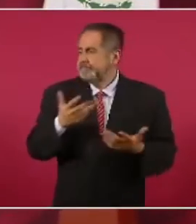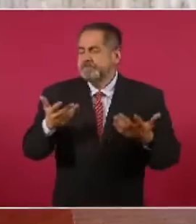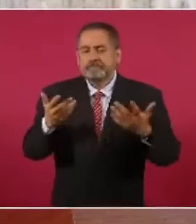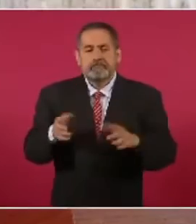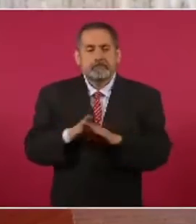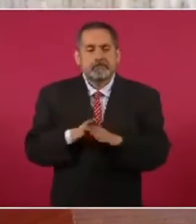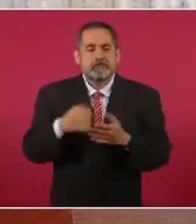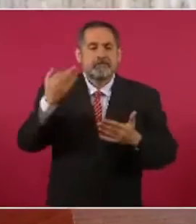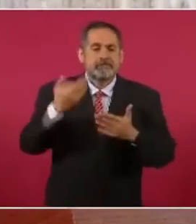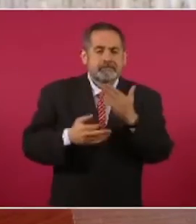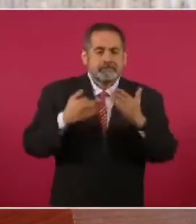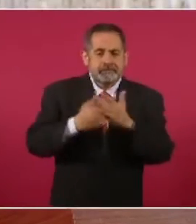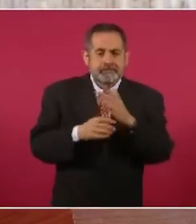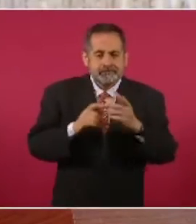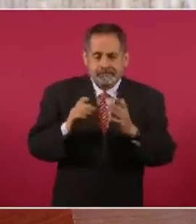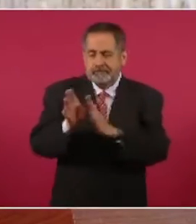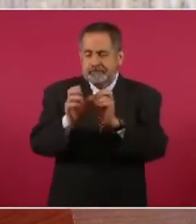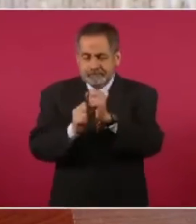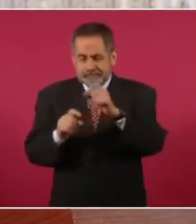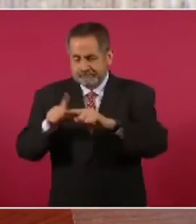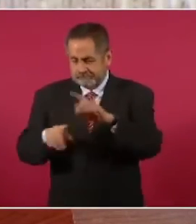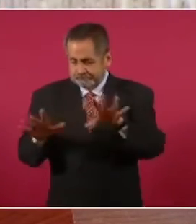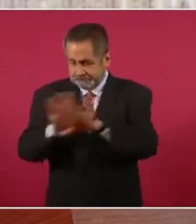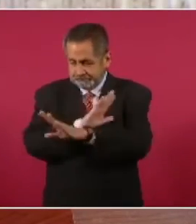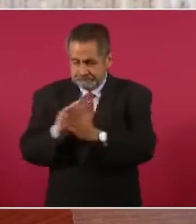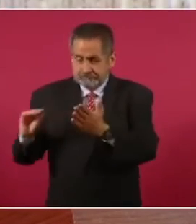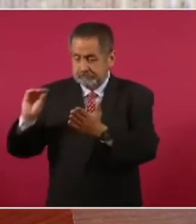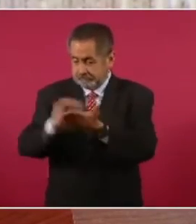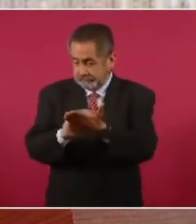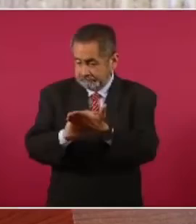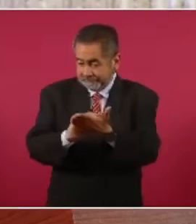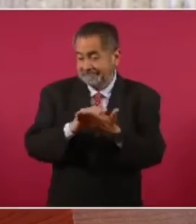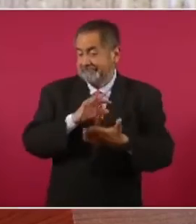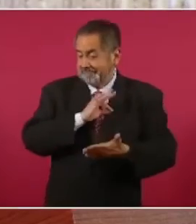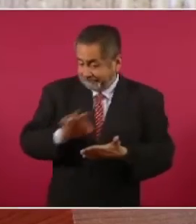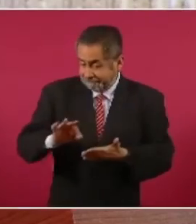porque hacía falta cambiar la Constitución.